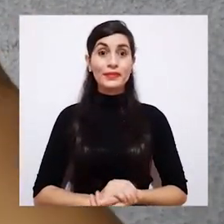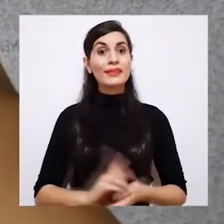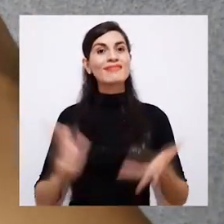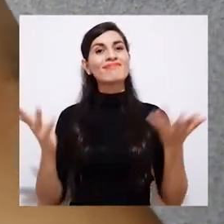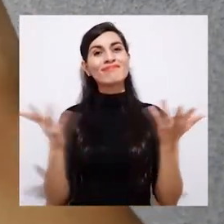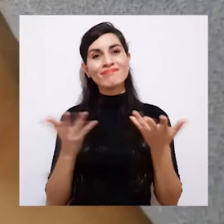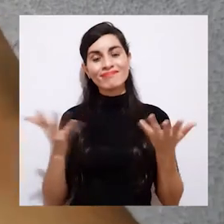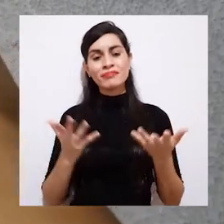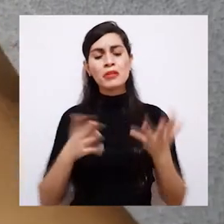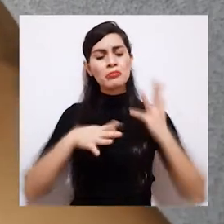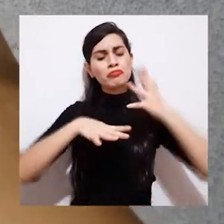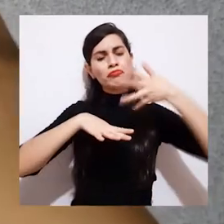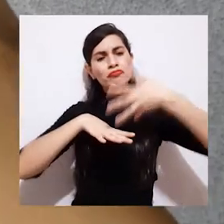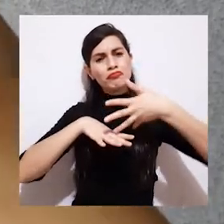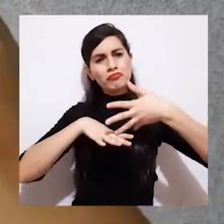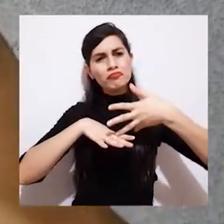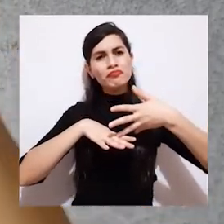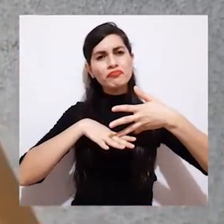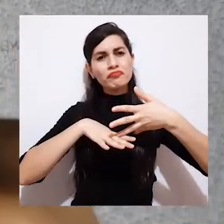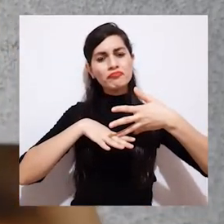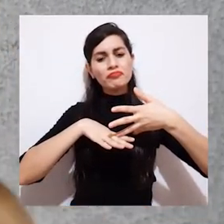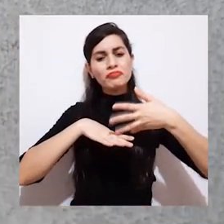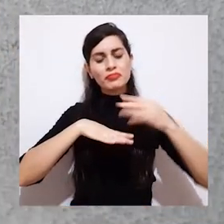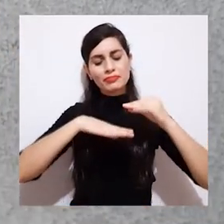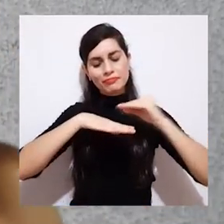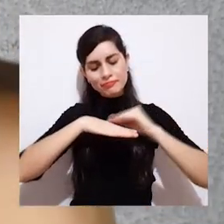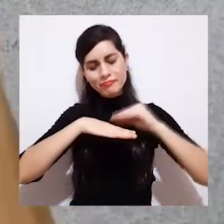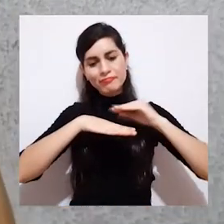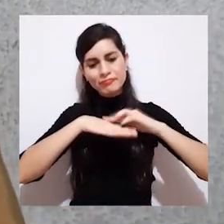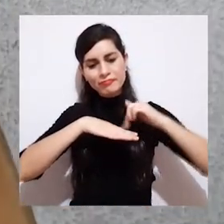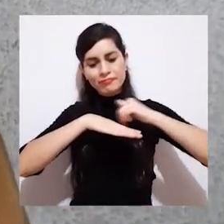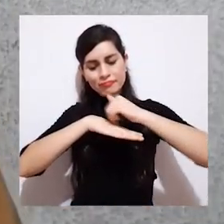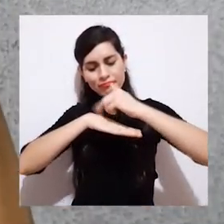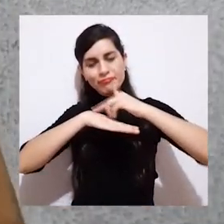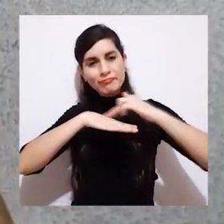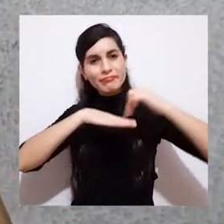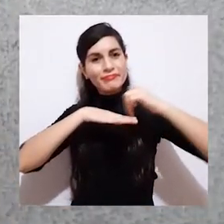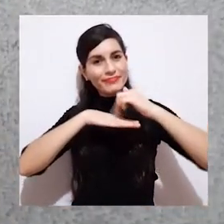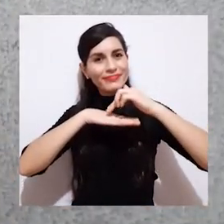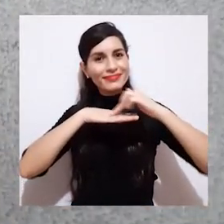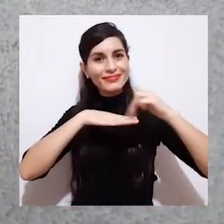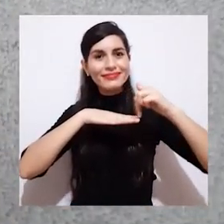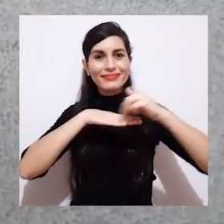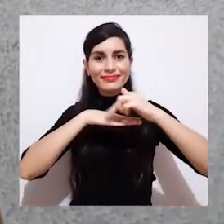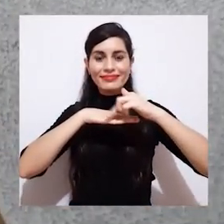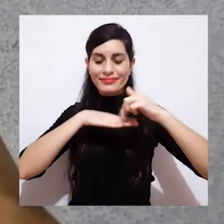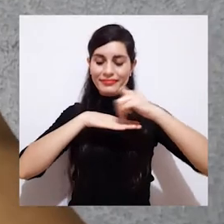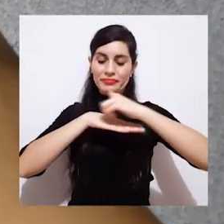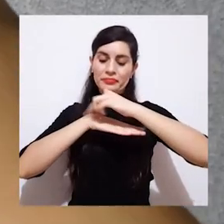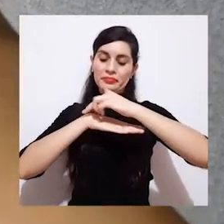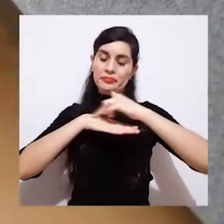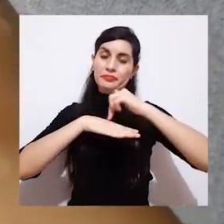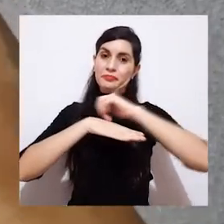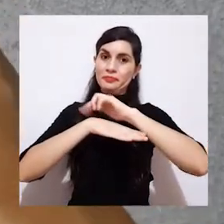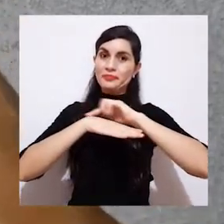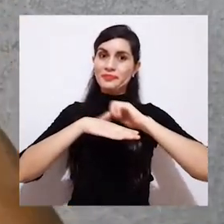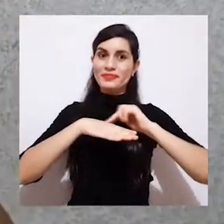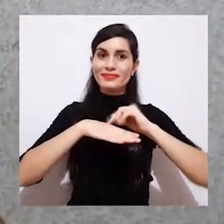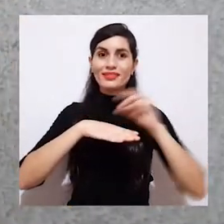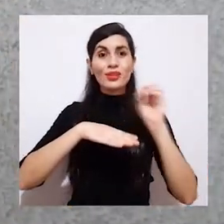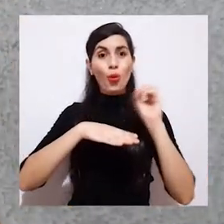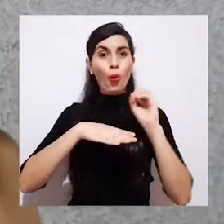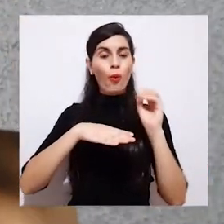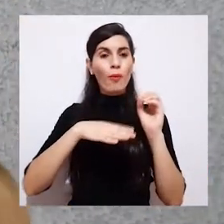Este es un producto que nos da tiempo para trabajar, así que lo voy a ir aplicando por la zona donde voy a ir empezando a colocar los paños o